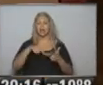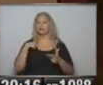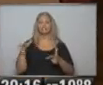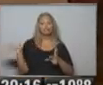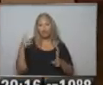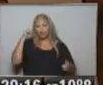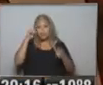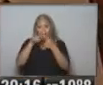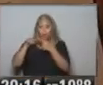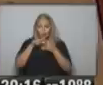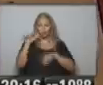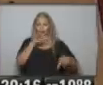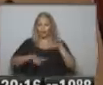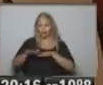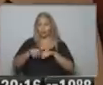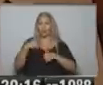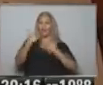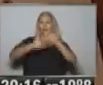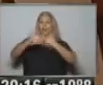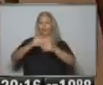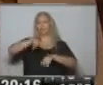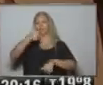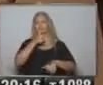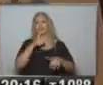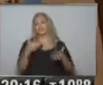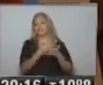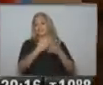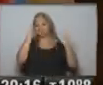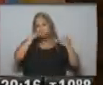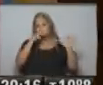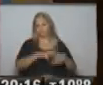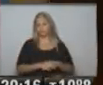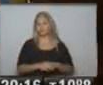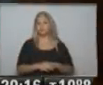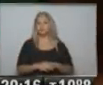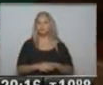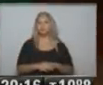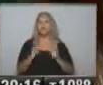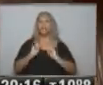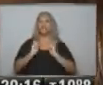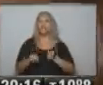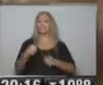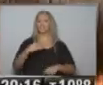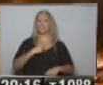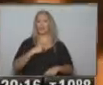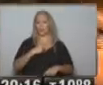para salir adelante después de la tragedia esta. Matías, bueno, vamos a volver. Bueno, donaciones voluntarias.